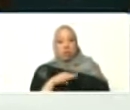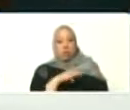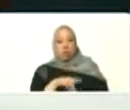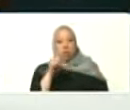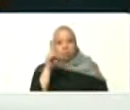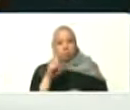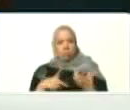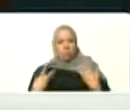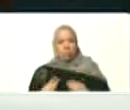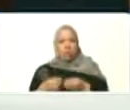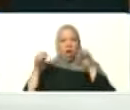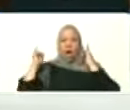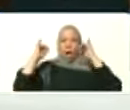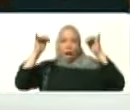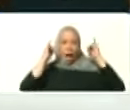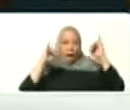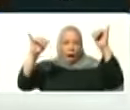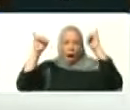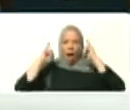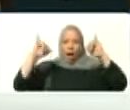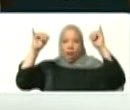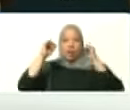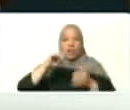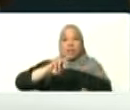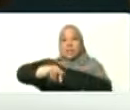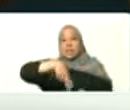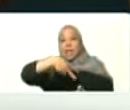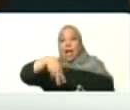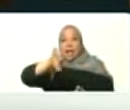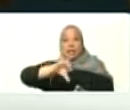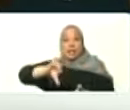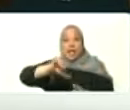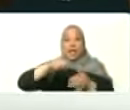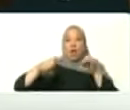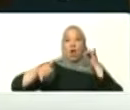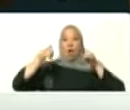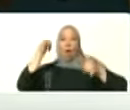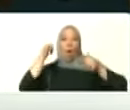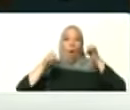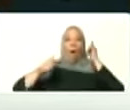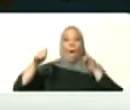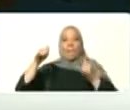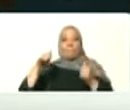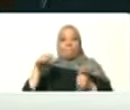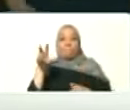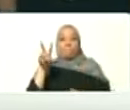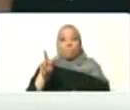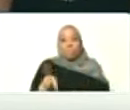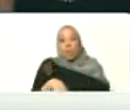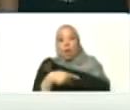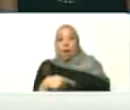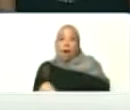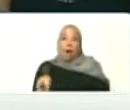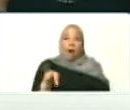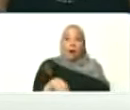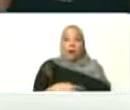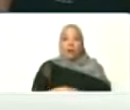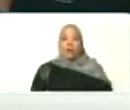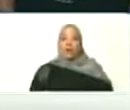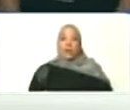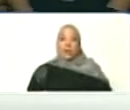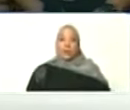Cilia para que disfrutemos con la salsa, el reggaetón, la bachata.